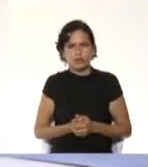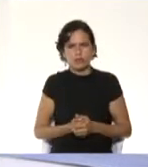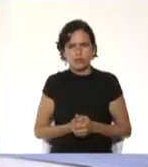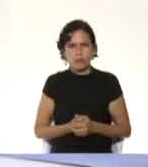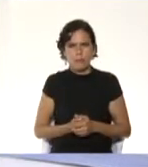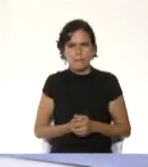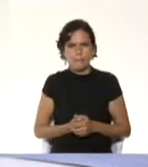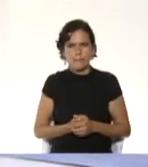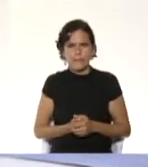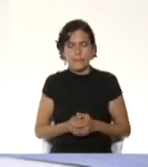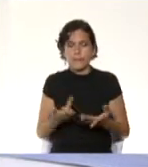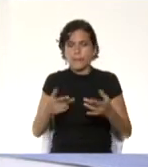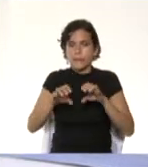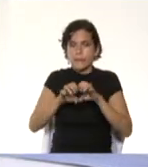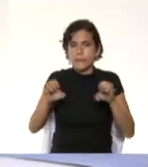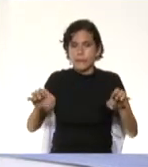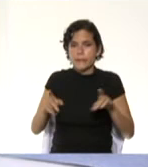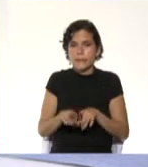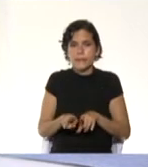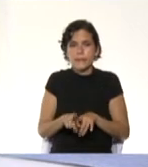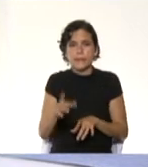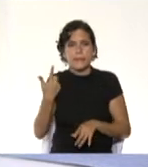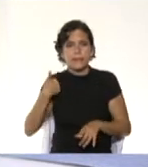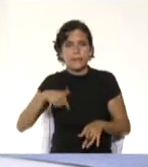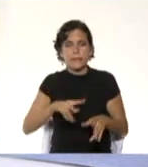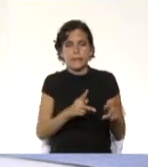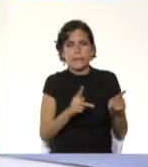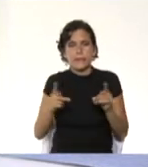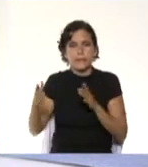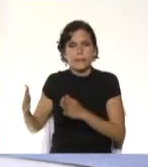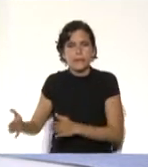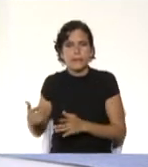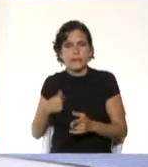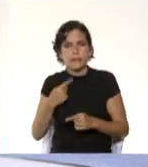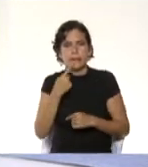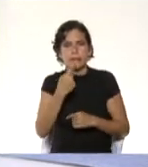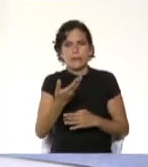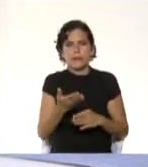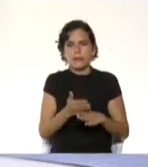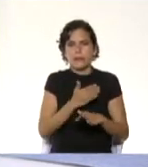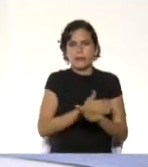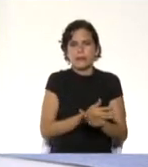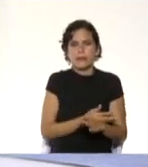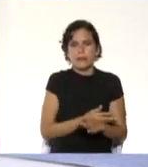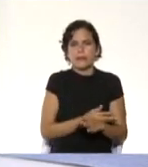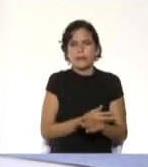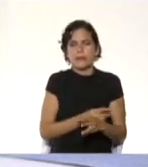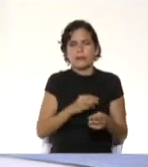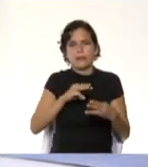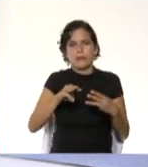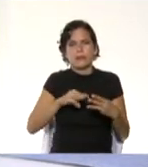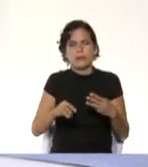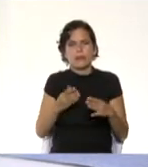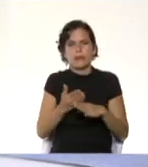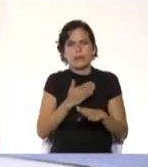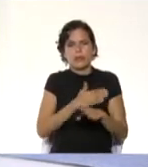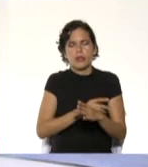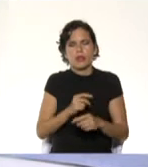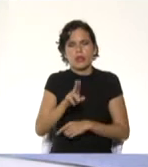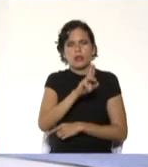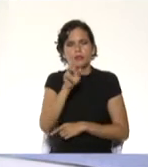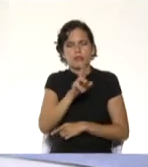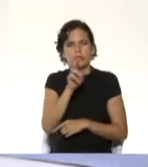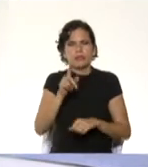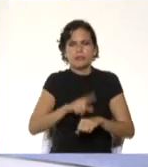tenemos para eso? Entonces, en la educación también tenemos que planificarnos. Lo decía en el